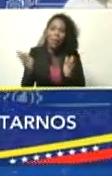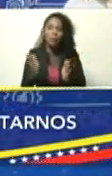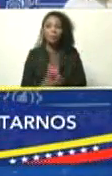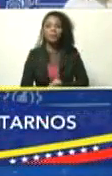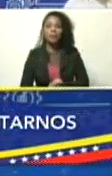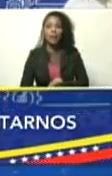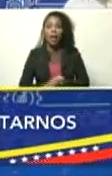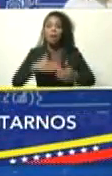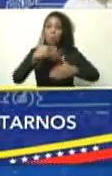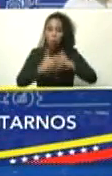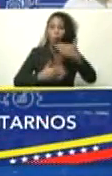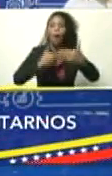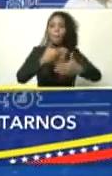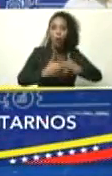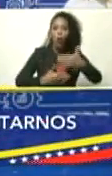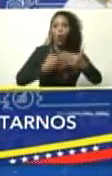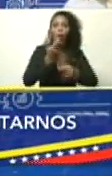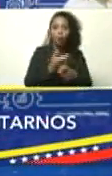empezó a emparejar